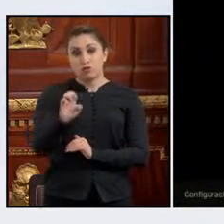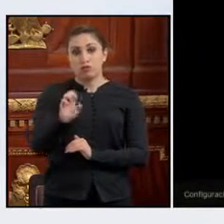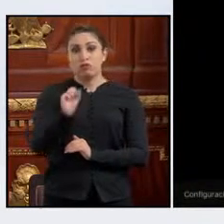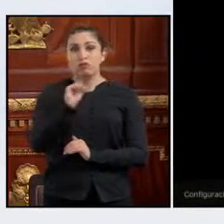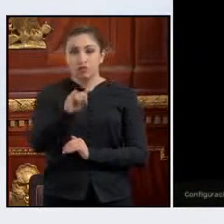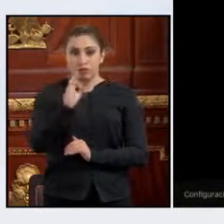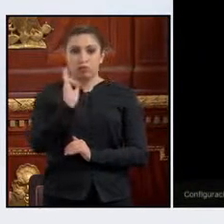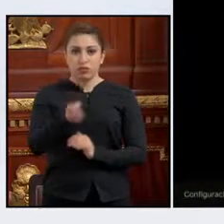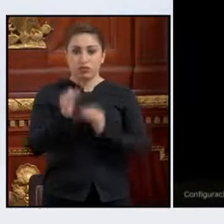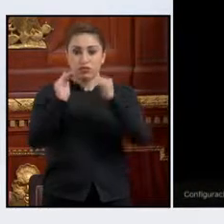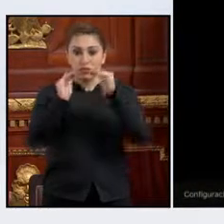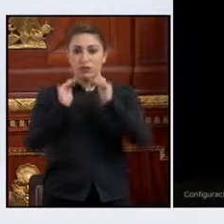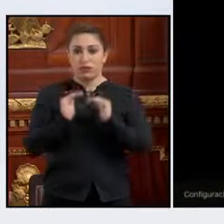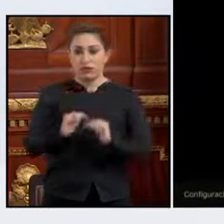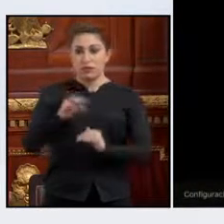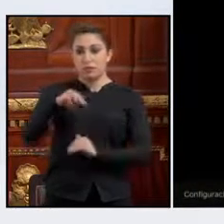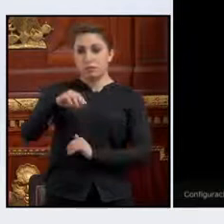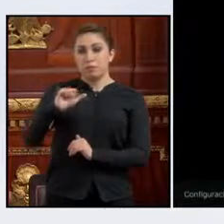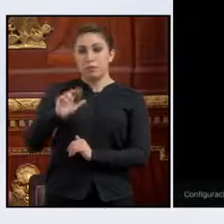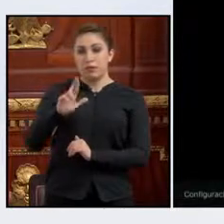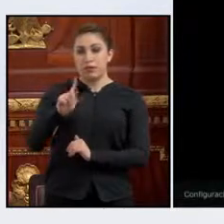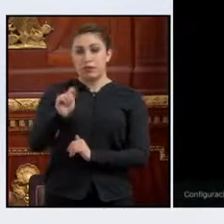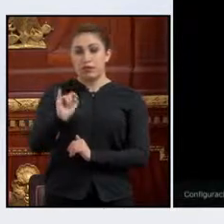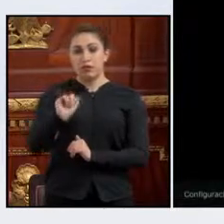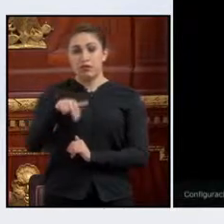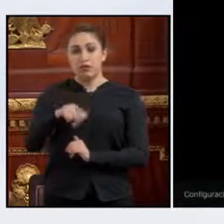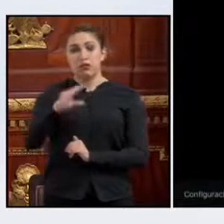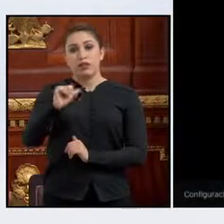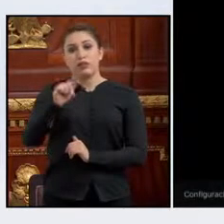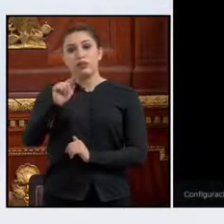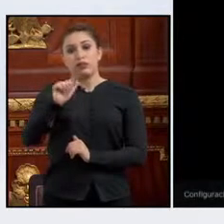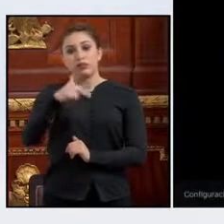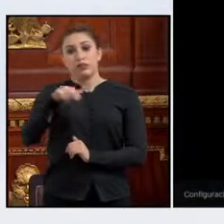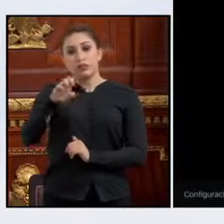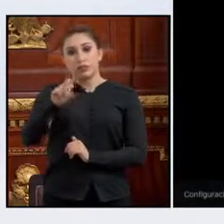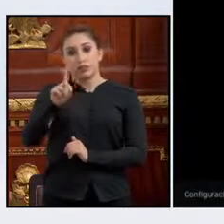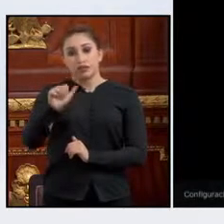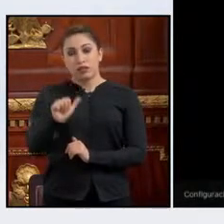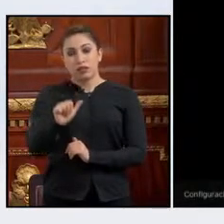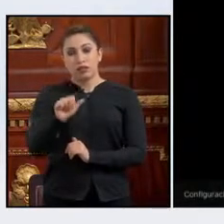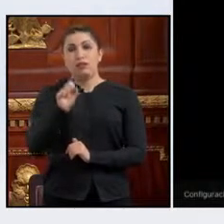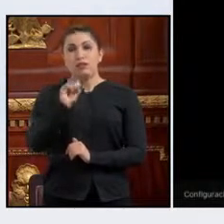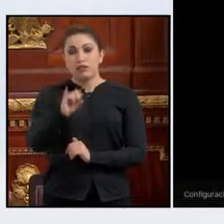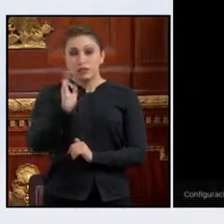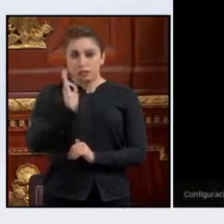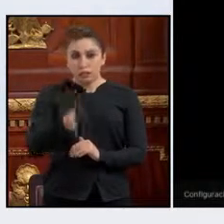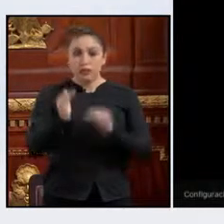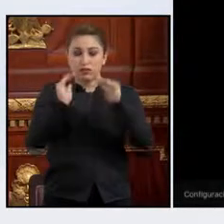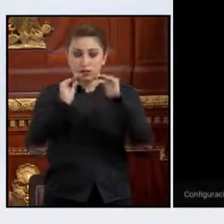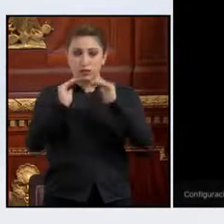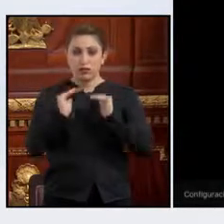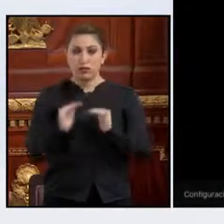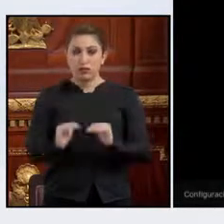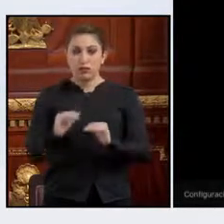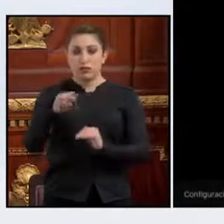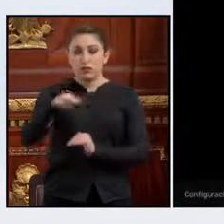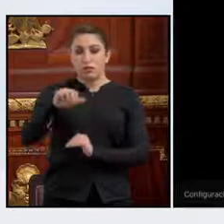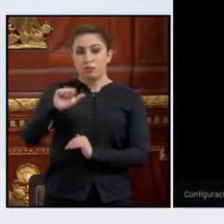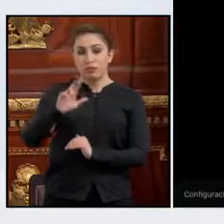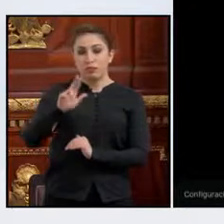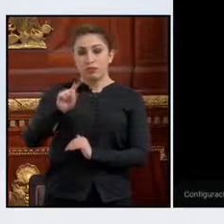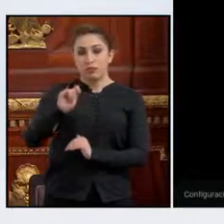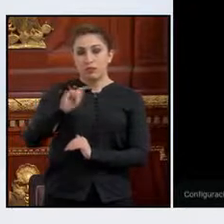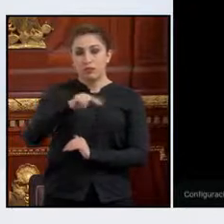pro. Martín del Campo Castañeda. Jesús Martín del Campo, a favor. Martínez